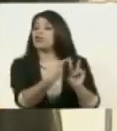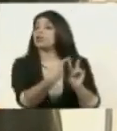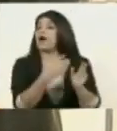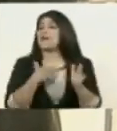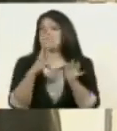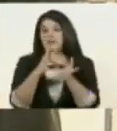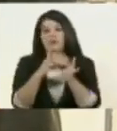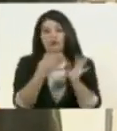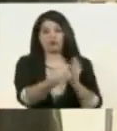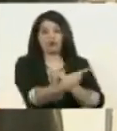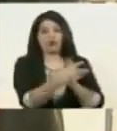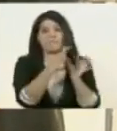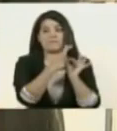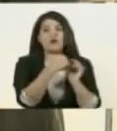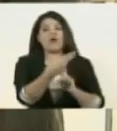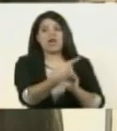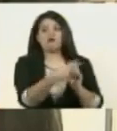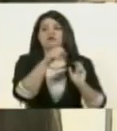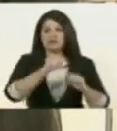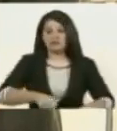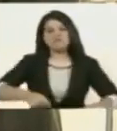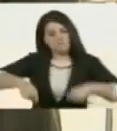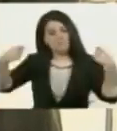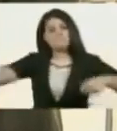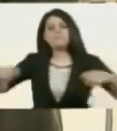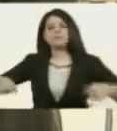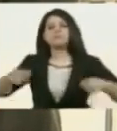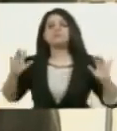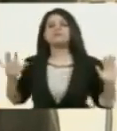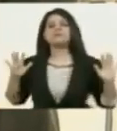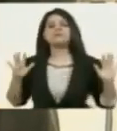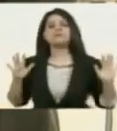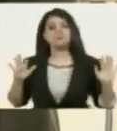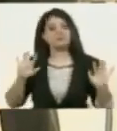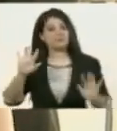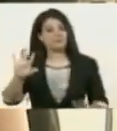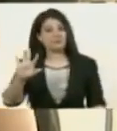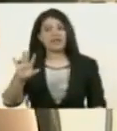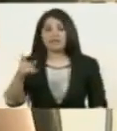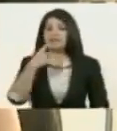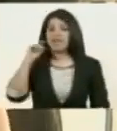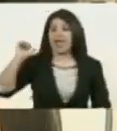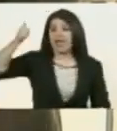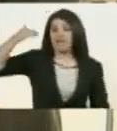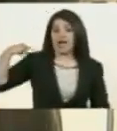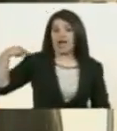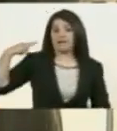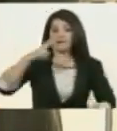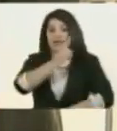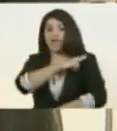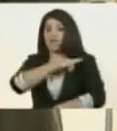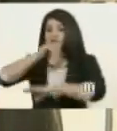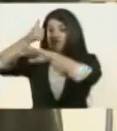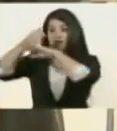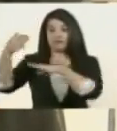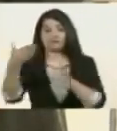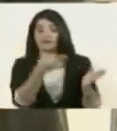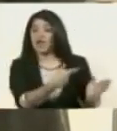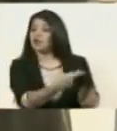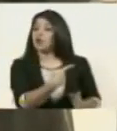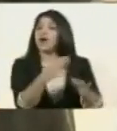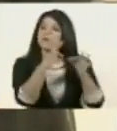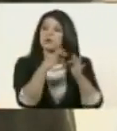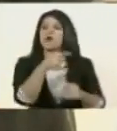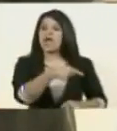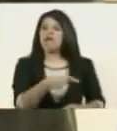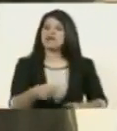que ellos sí le iban a echar. Aquí les presento, jefa, unos compañeros, y estos son